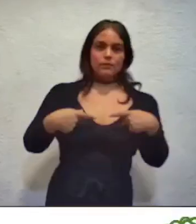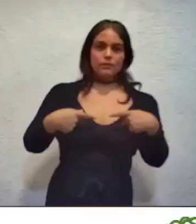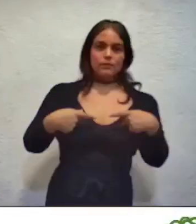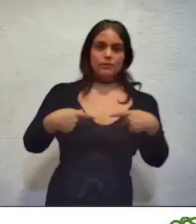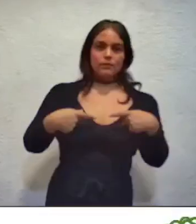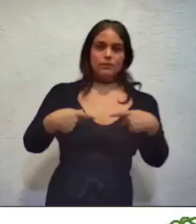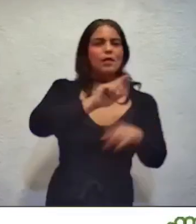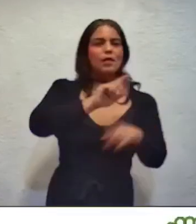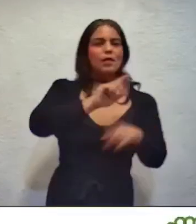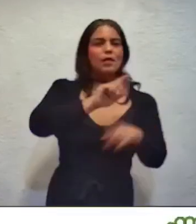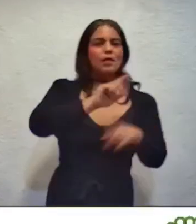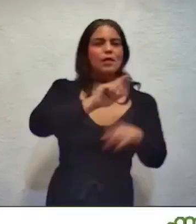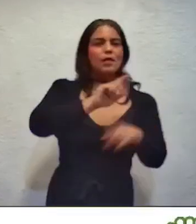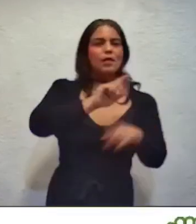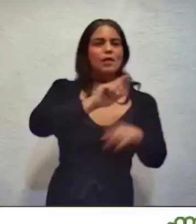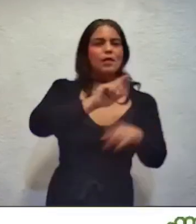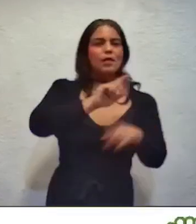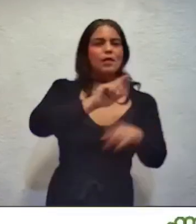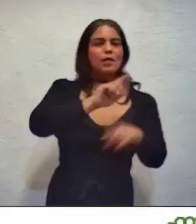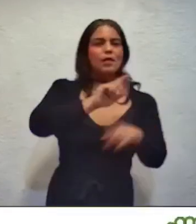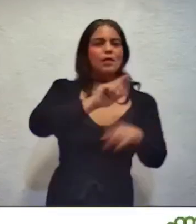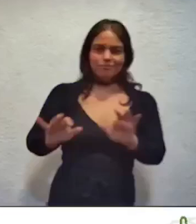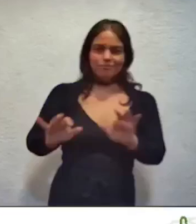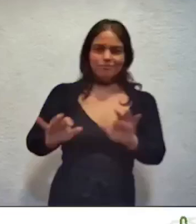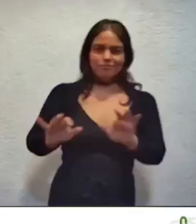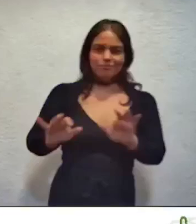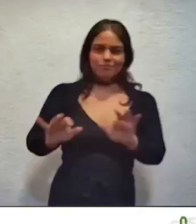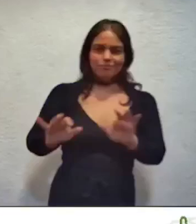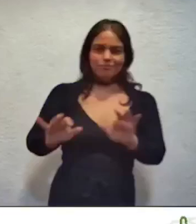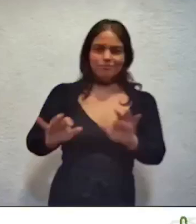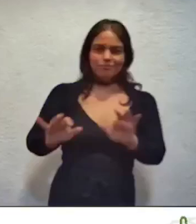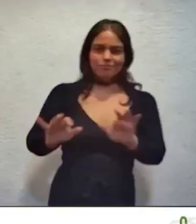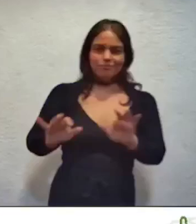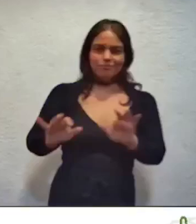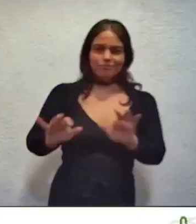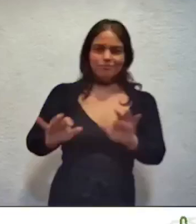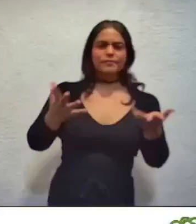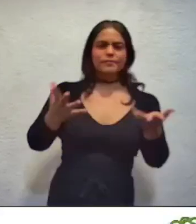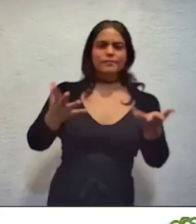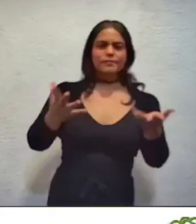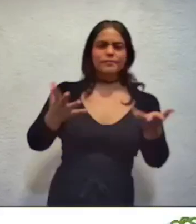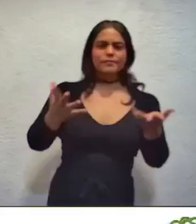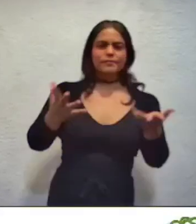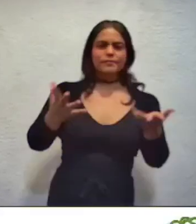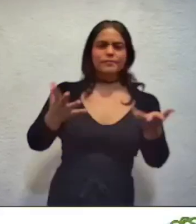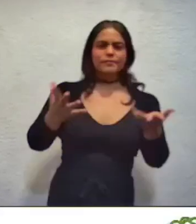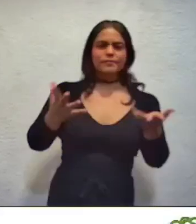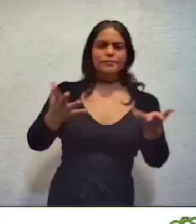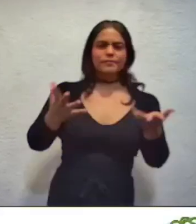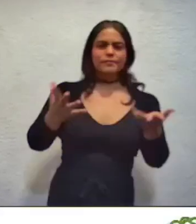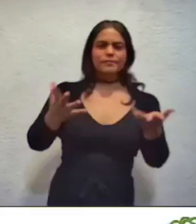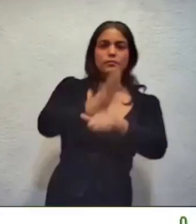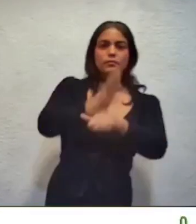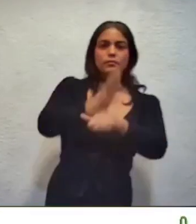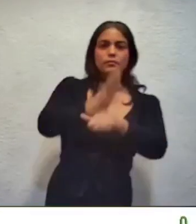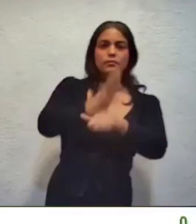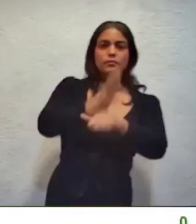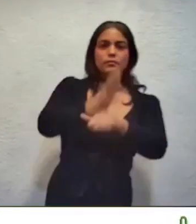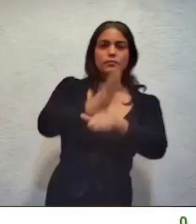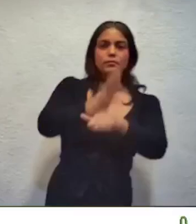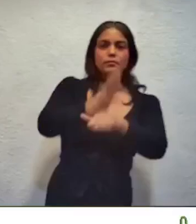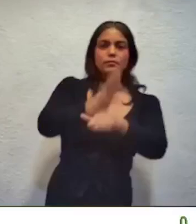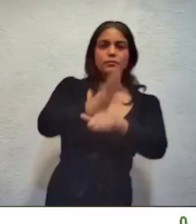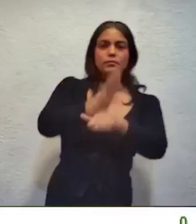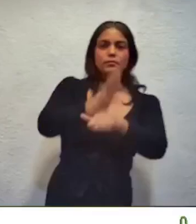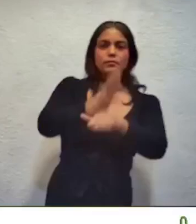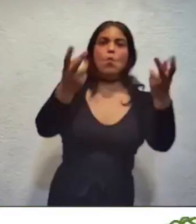plataformas digitales. A efecto de iniciar la presente sesión, solicito, secretario general de Acuerdos, proceda a verificar el quórum